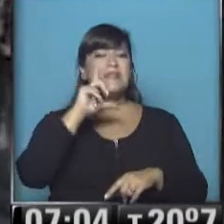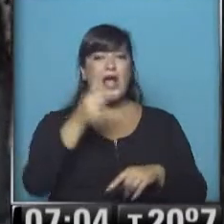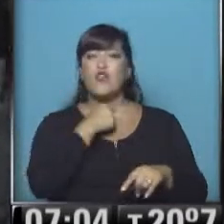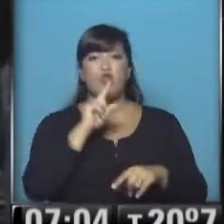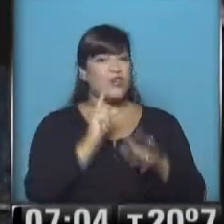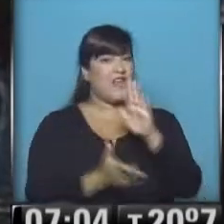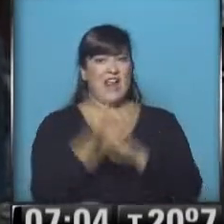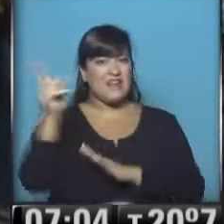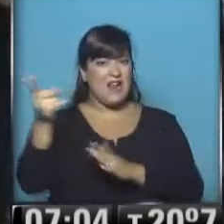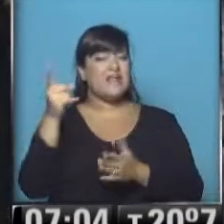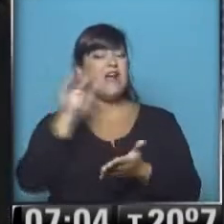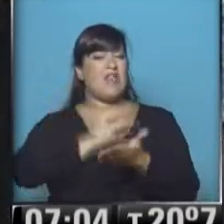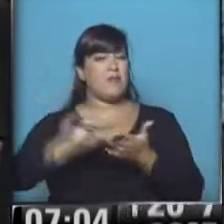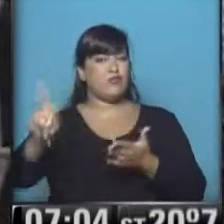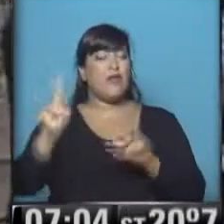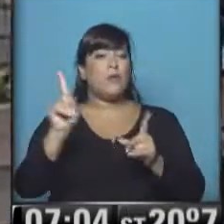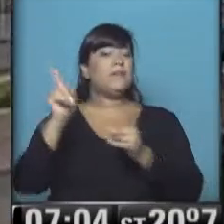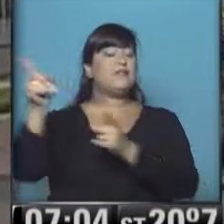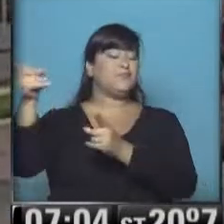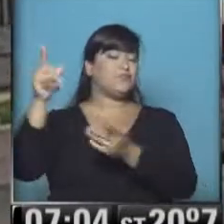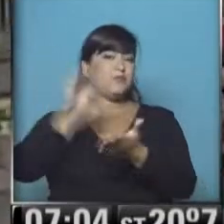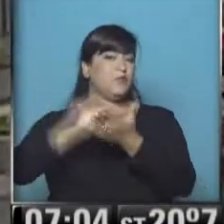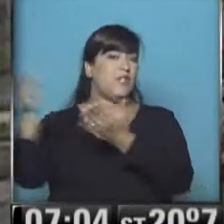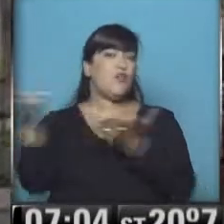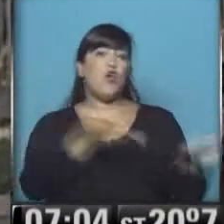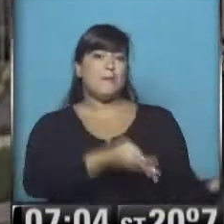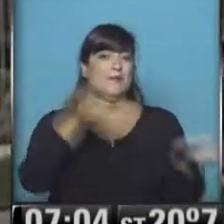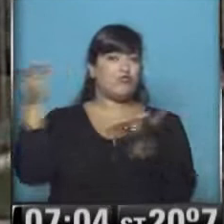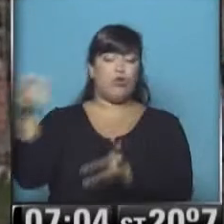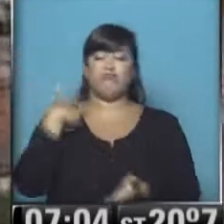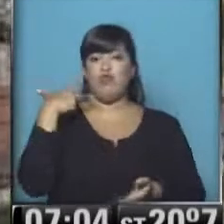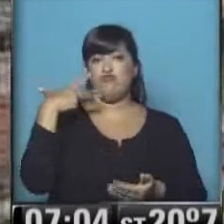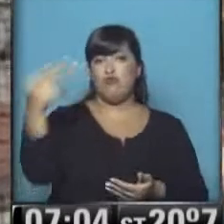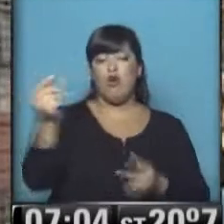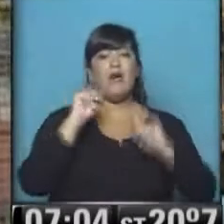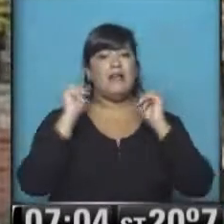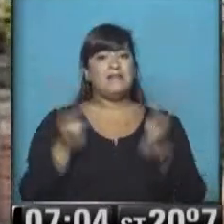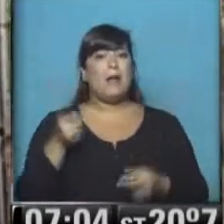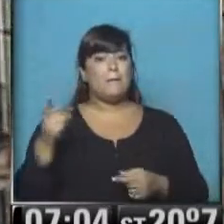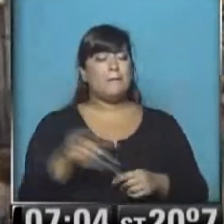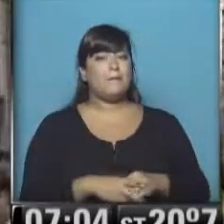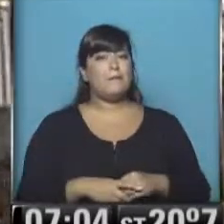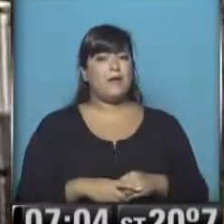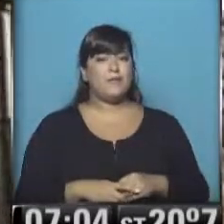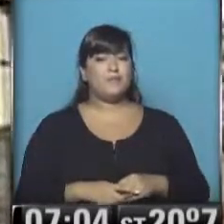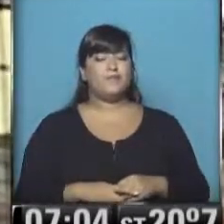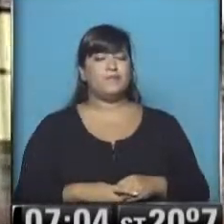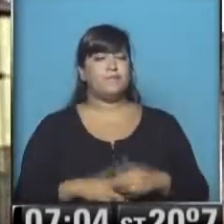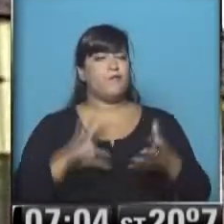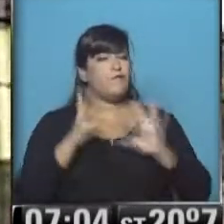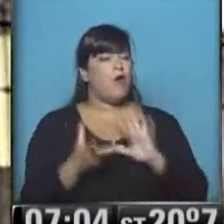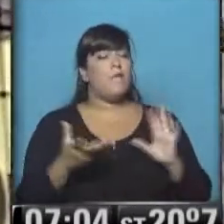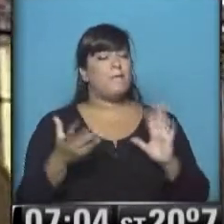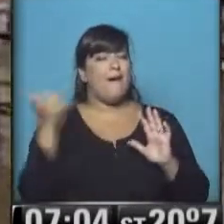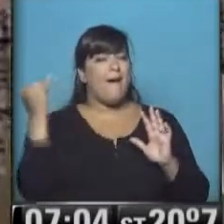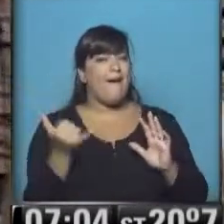de presentarse a la invitación que hizo la Cámara de Diputados, acompañado también por una moción de censura que